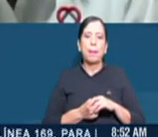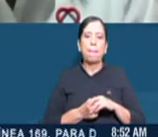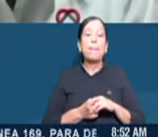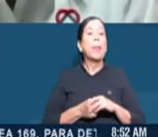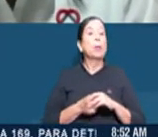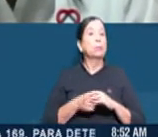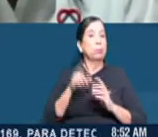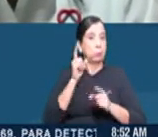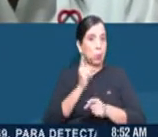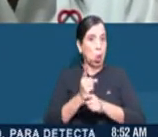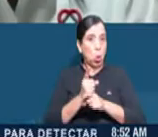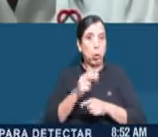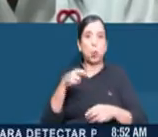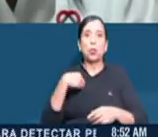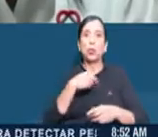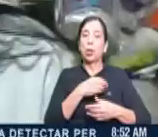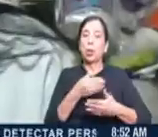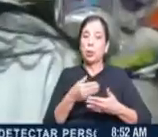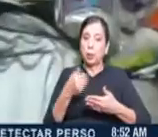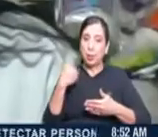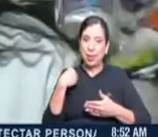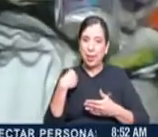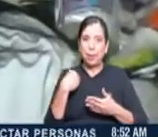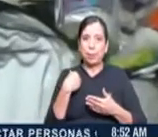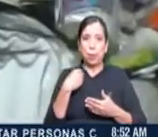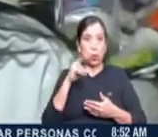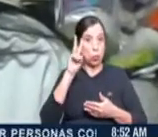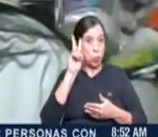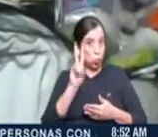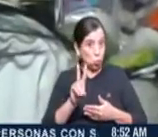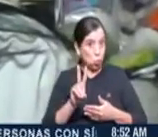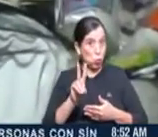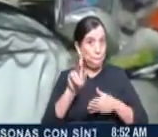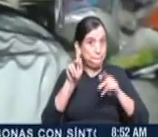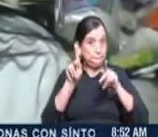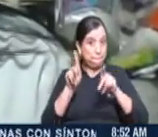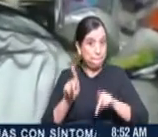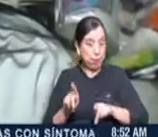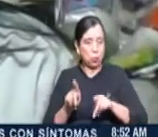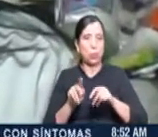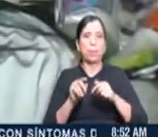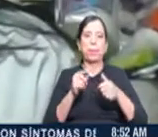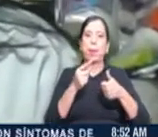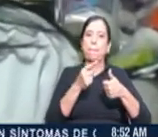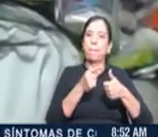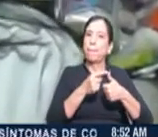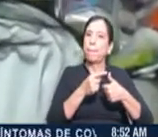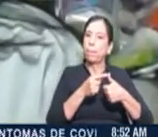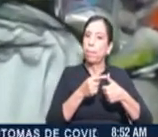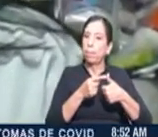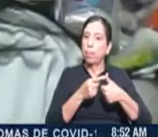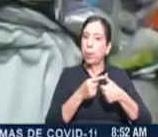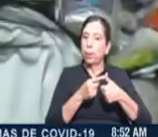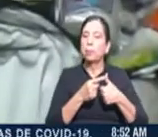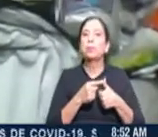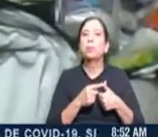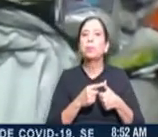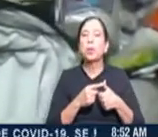Sí, nosotros tenemos ahorita, realmente son dos casos. El primer caso que tenemos y el que yo sí comenté que quería